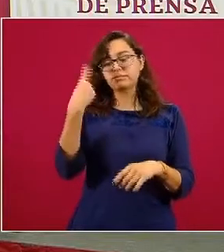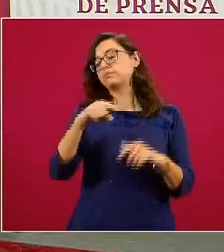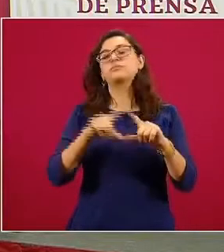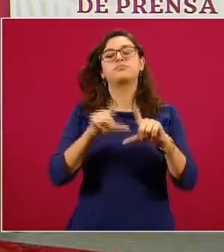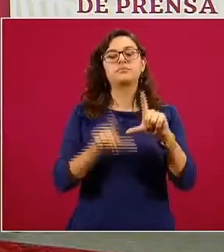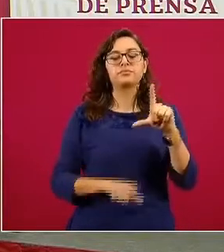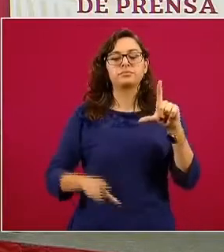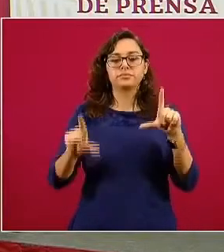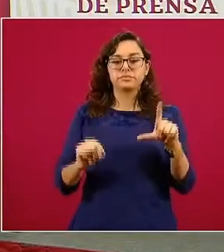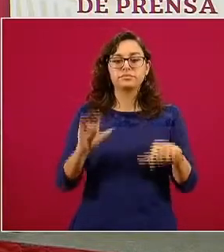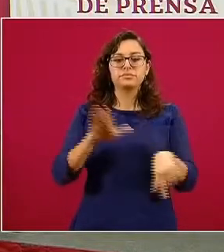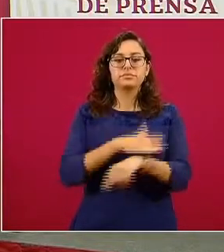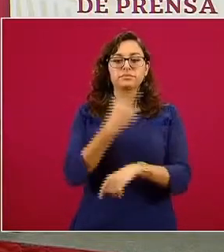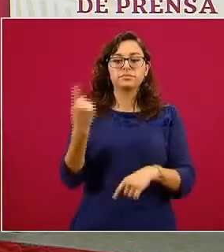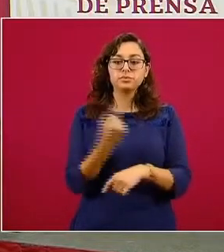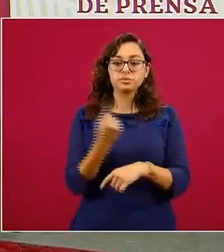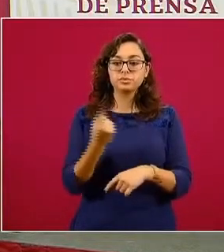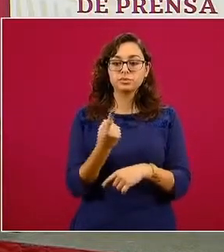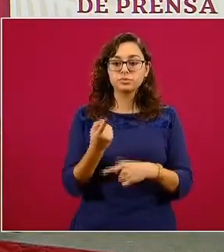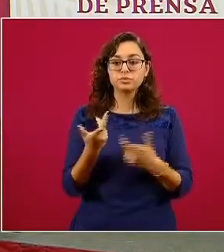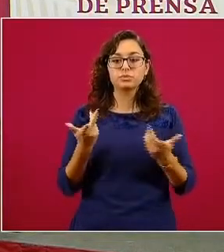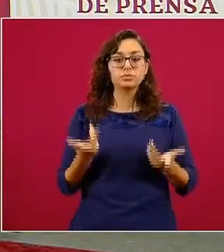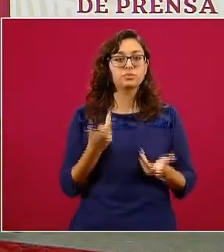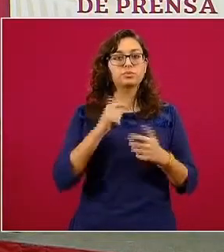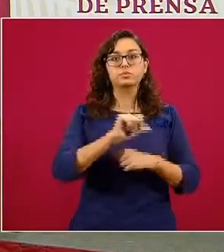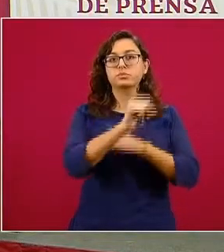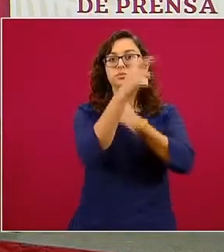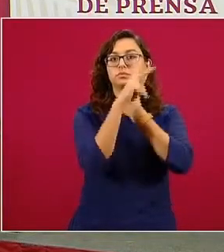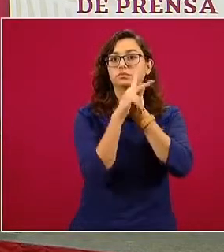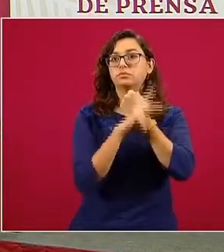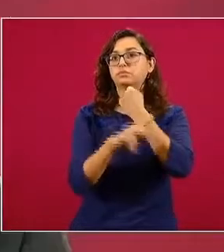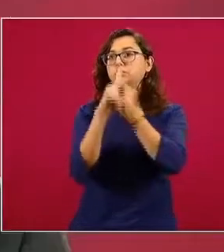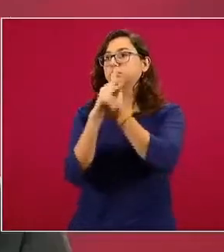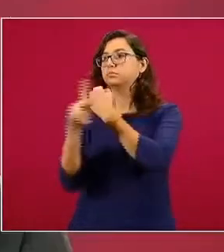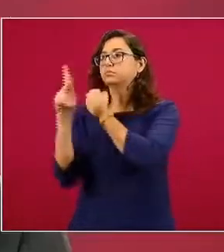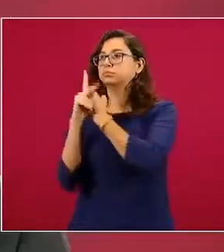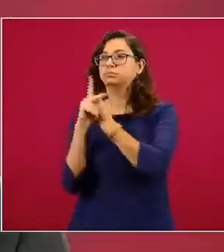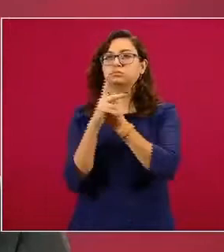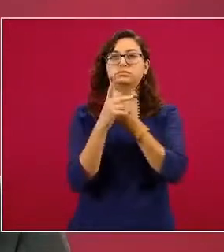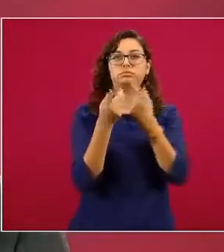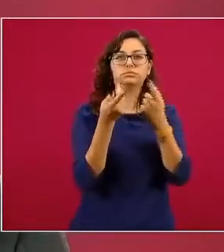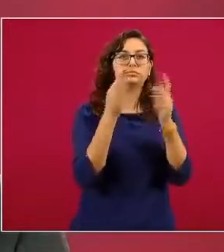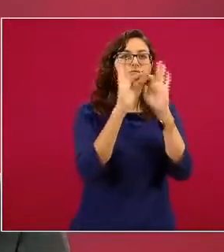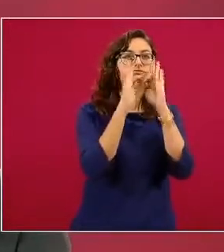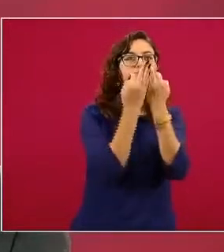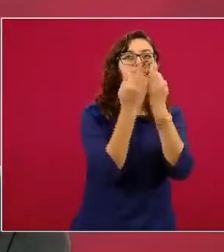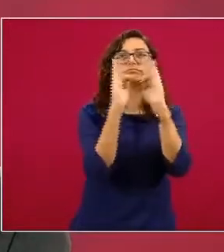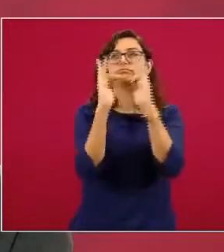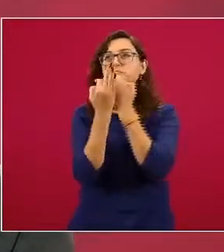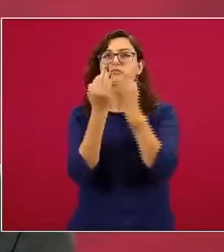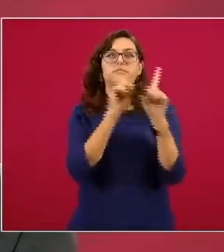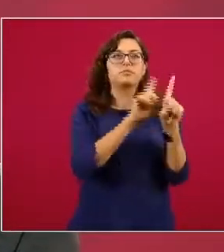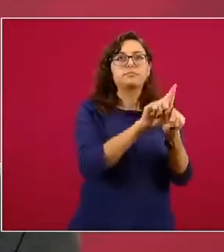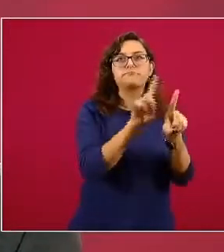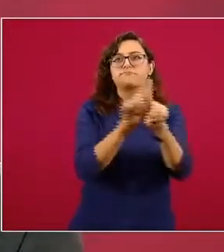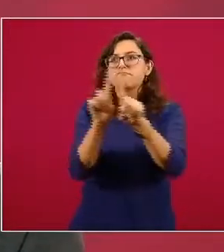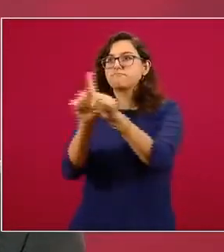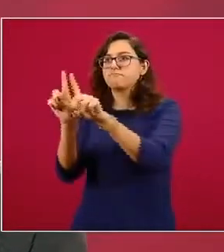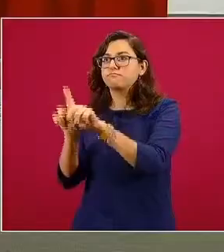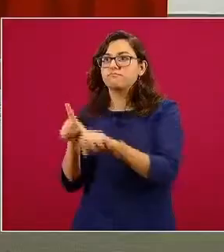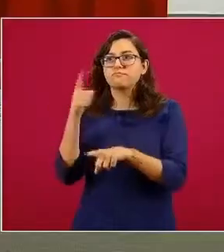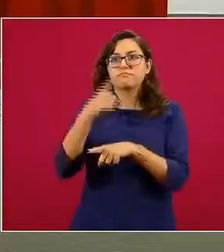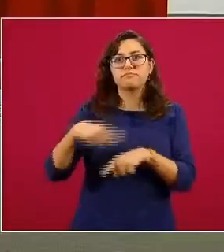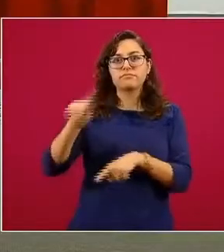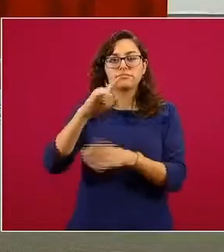la medida en que hemos visto múltiples respuestas en otros países del mundo que están más bien